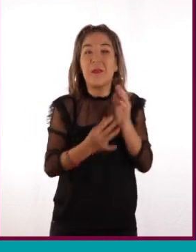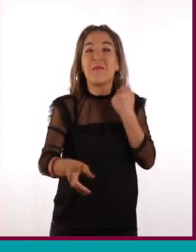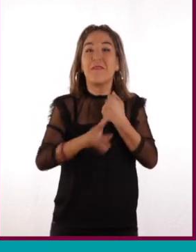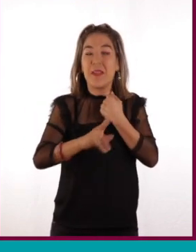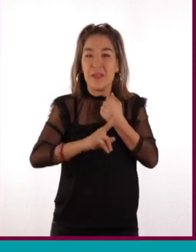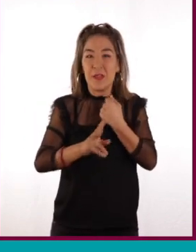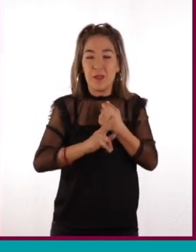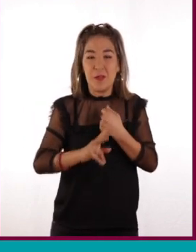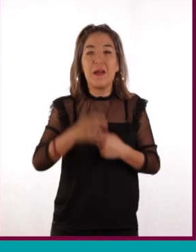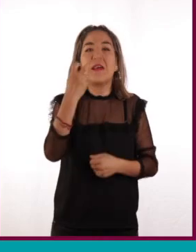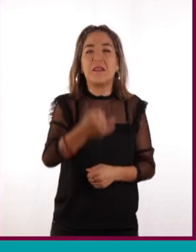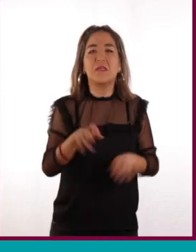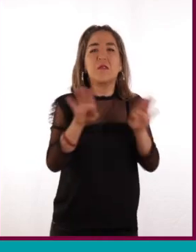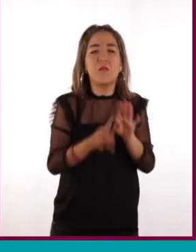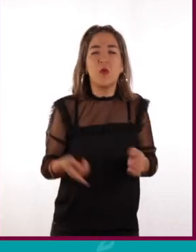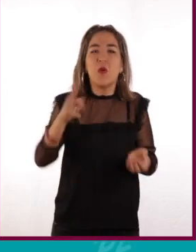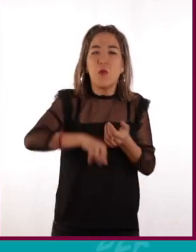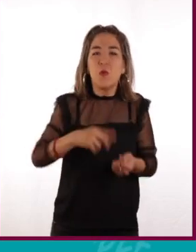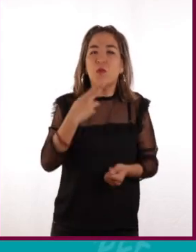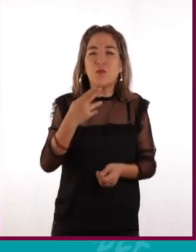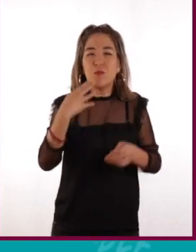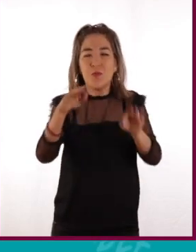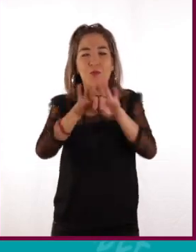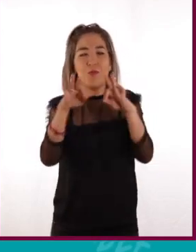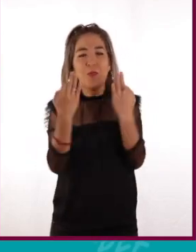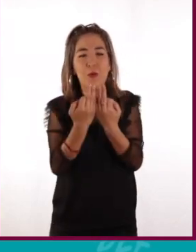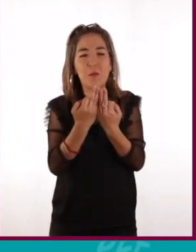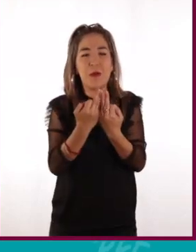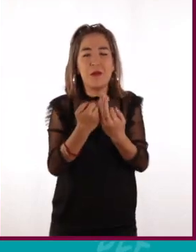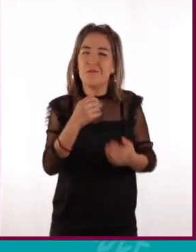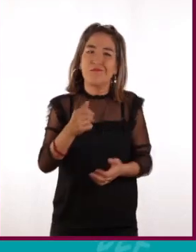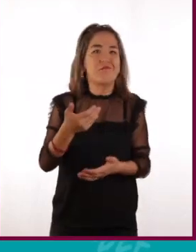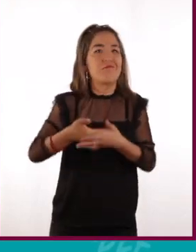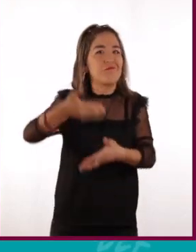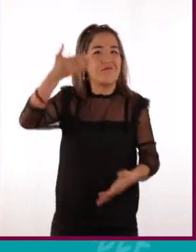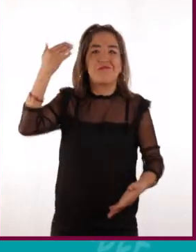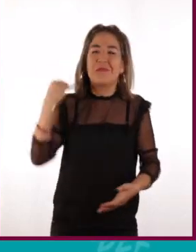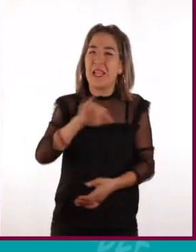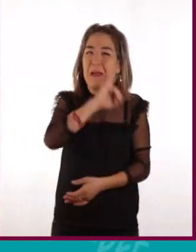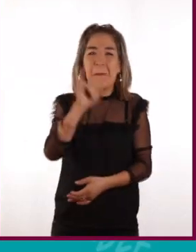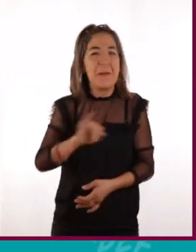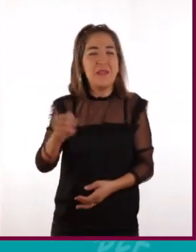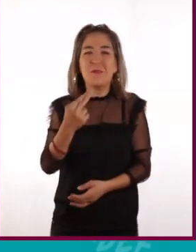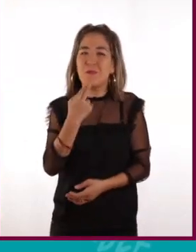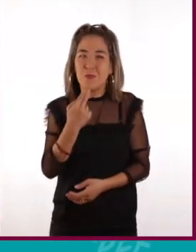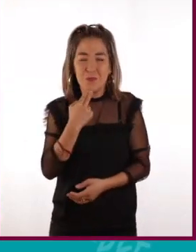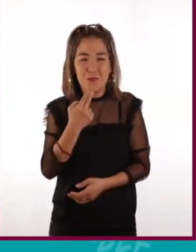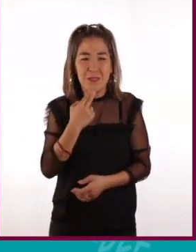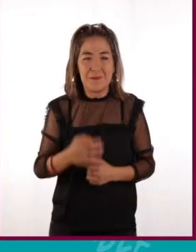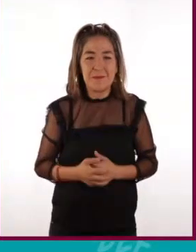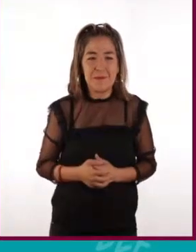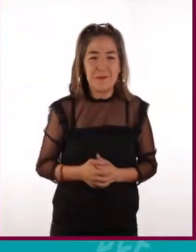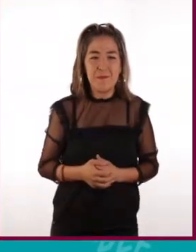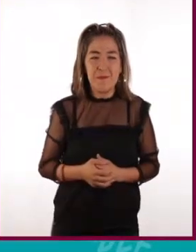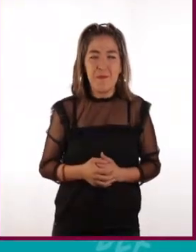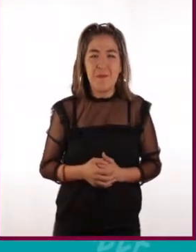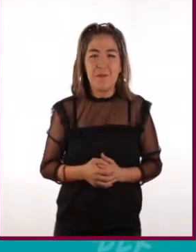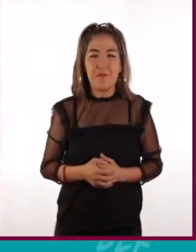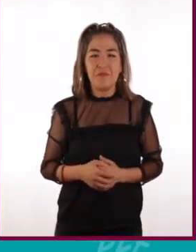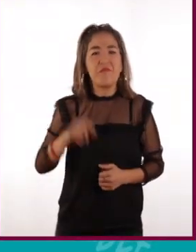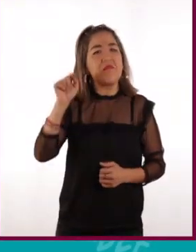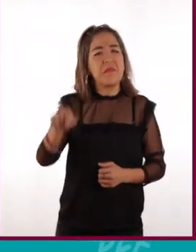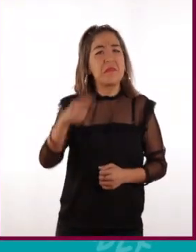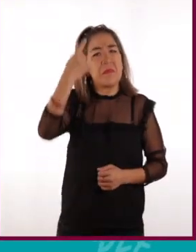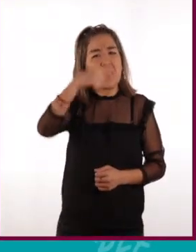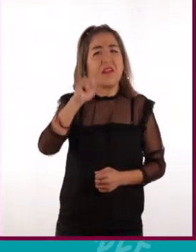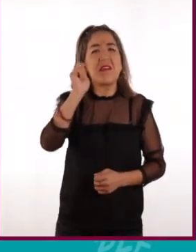el hierro y el vidrio de una manera que apelaba el uso de formas que antes no habían sido utilizadas. Esto